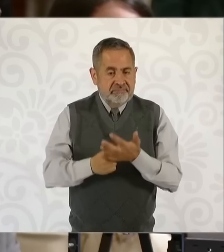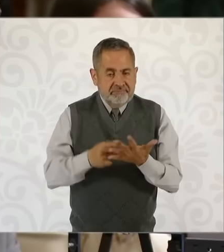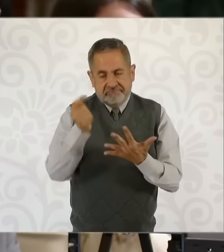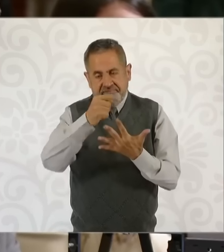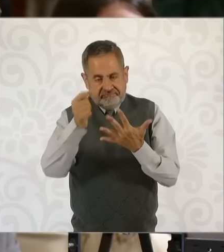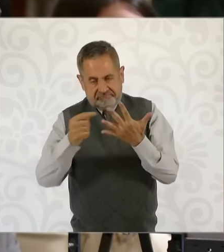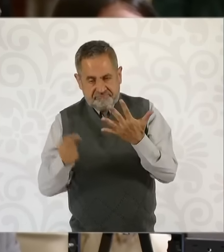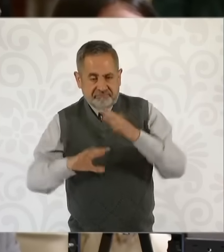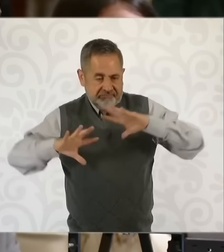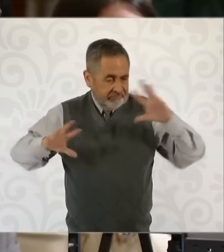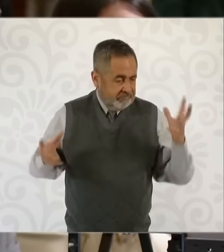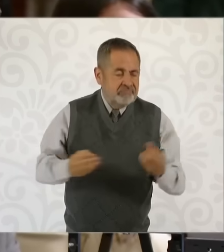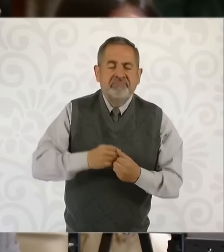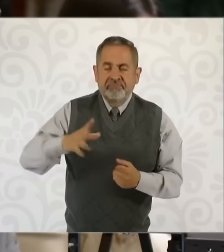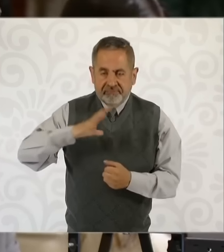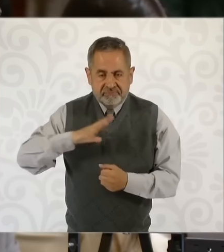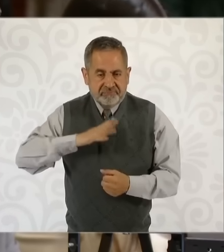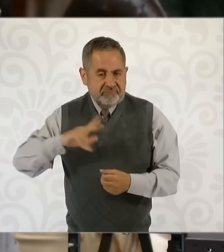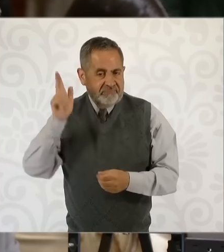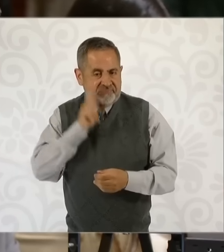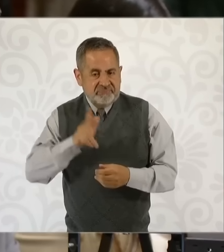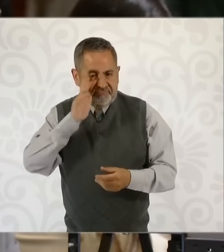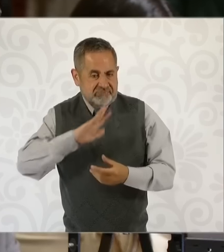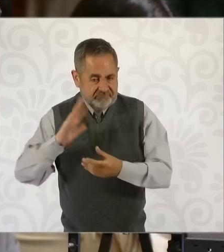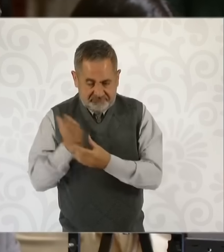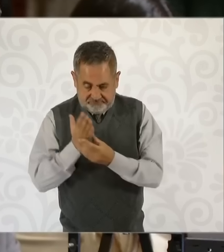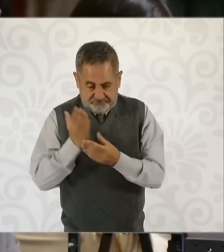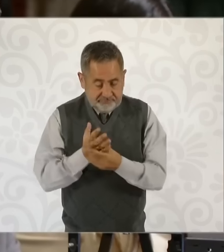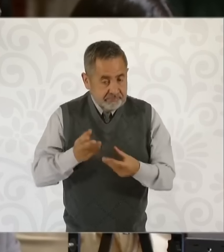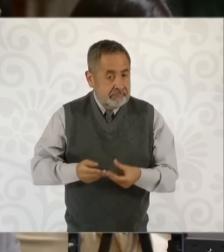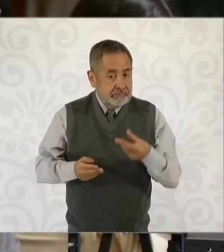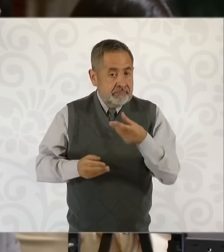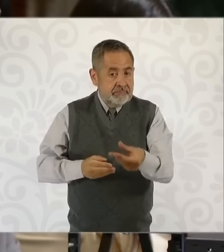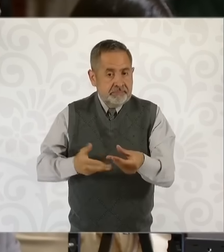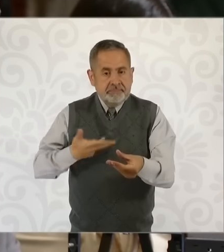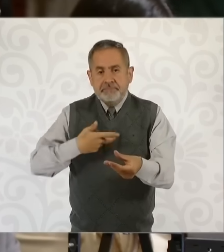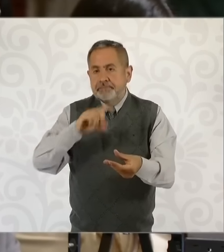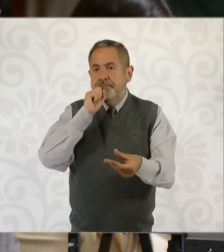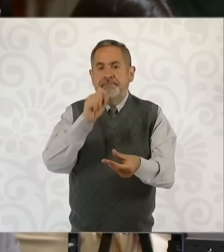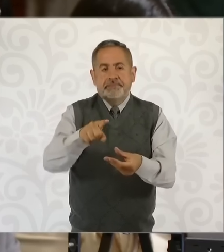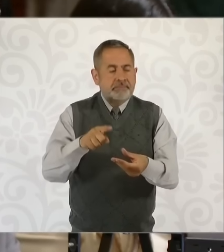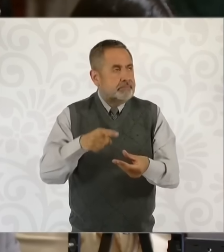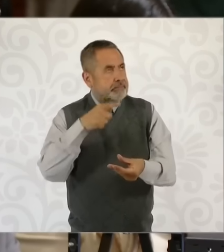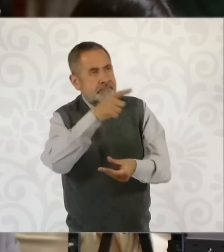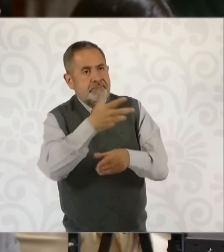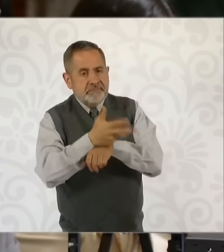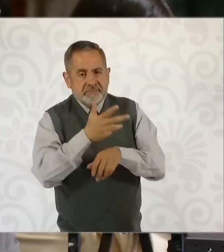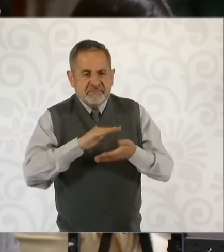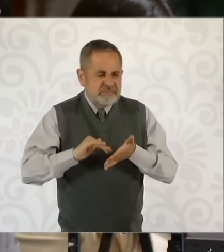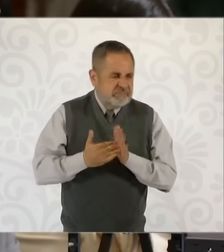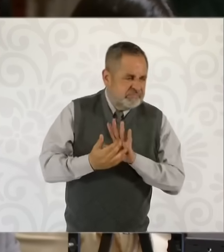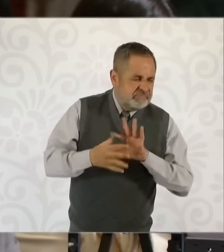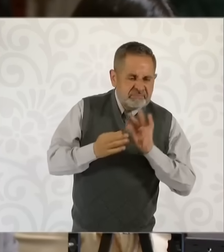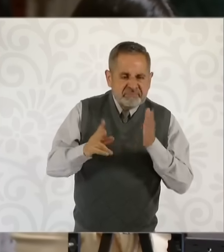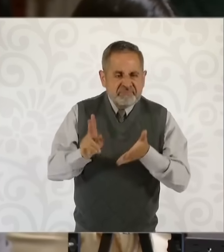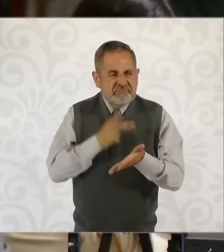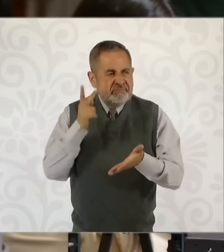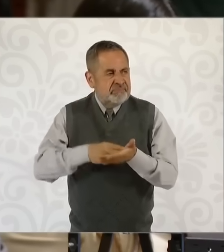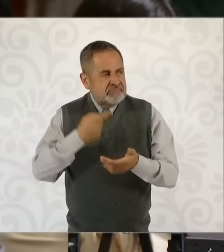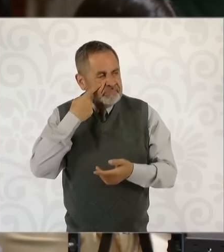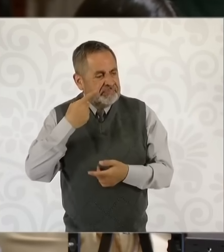supuesto, está documentado y forma parte de las operaciones que hace sistemáticamente Estados